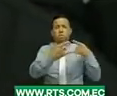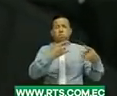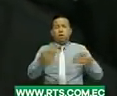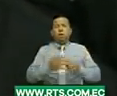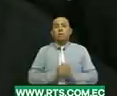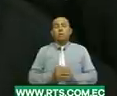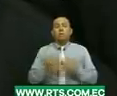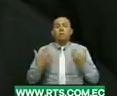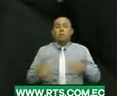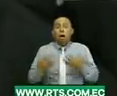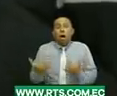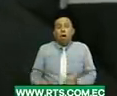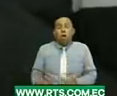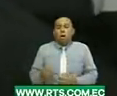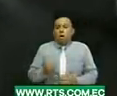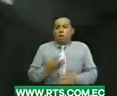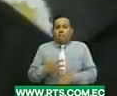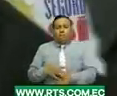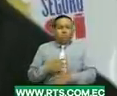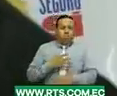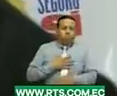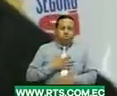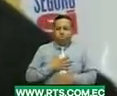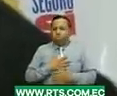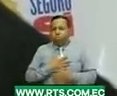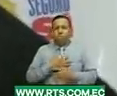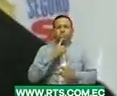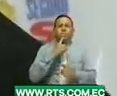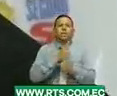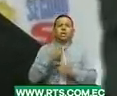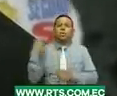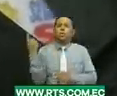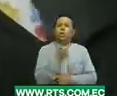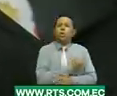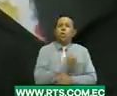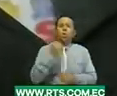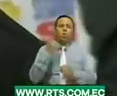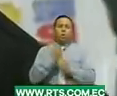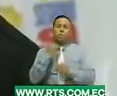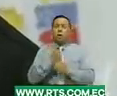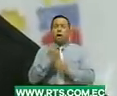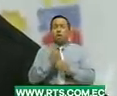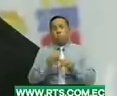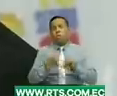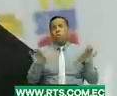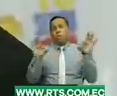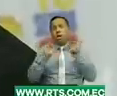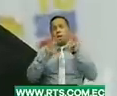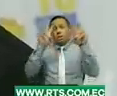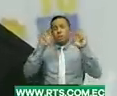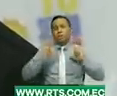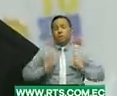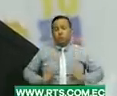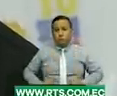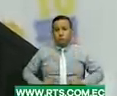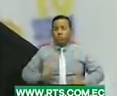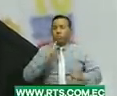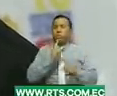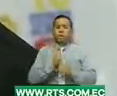encontrados porque creo que cada uno cumple un papel importante en el ámbito de los cuidados de la salud. Todo